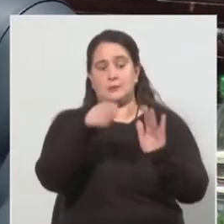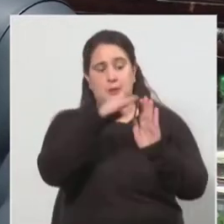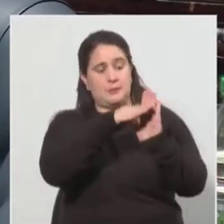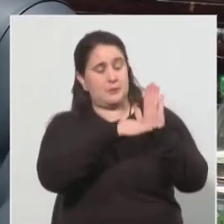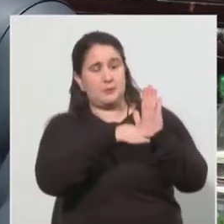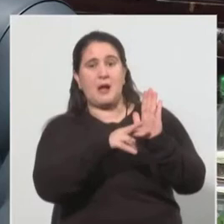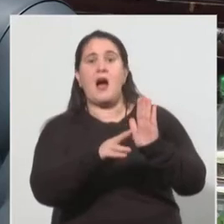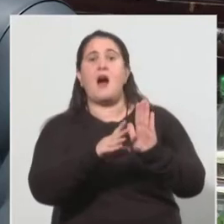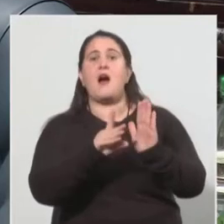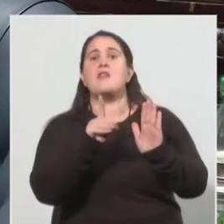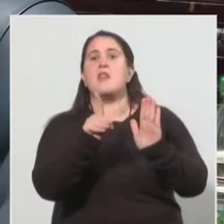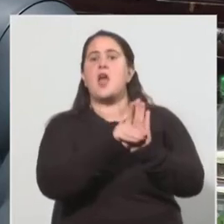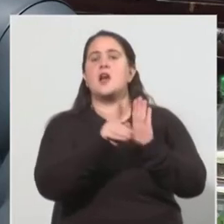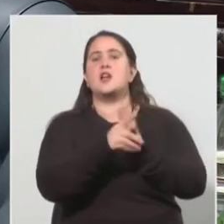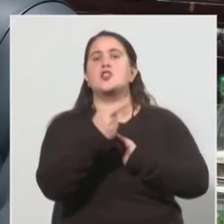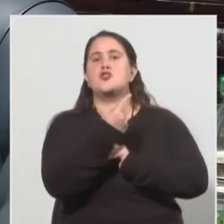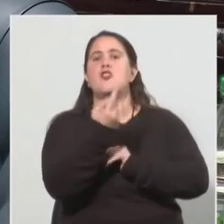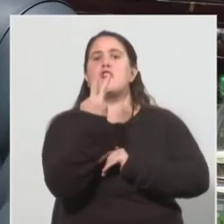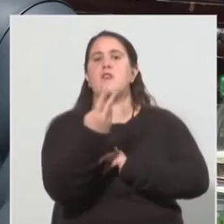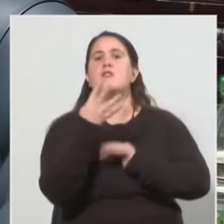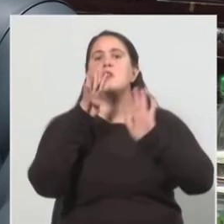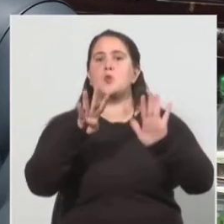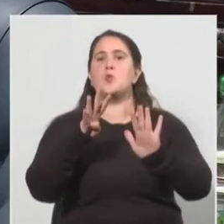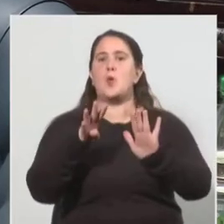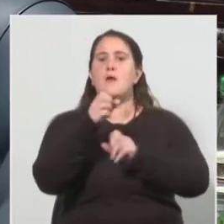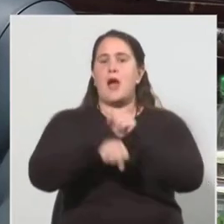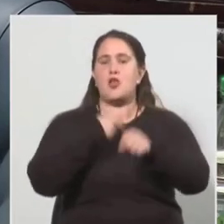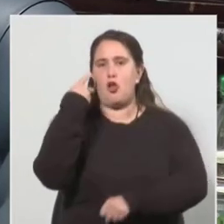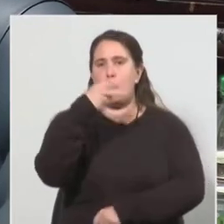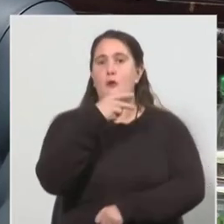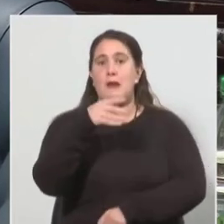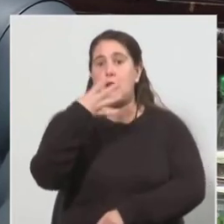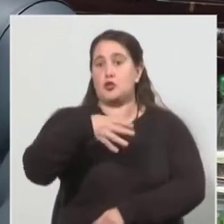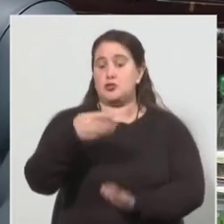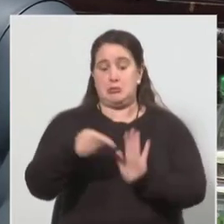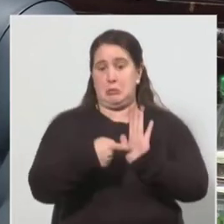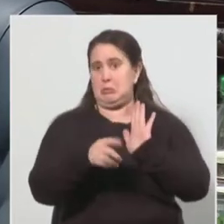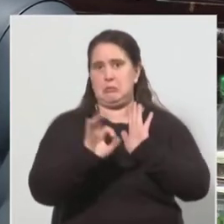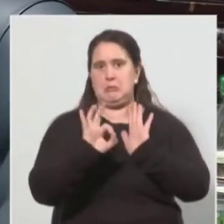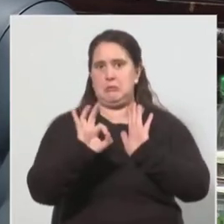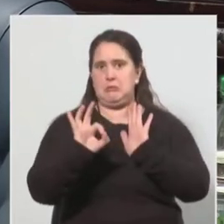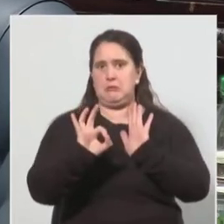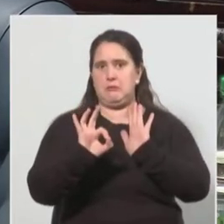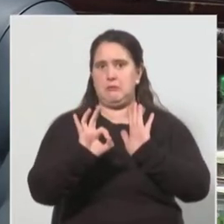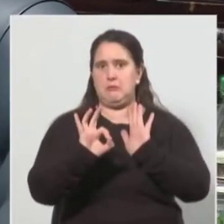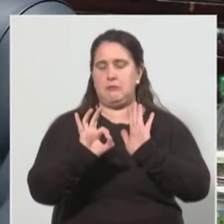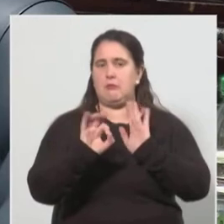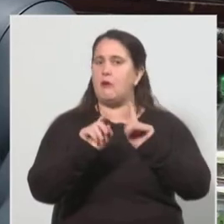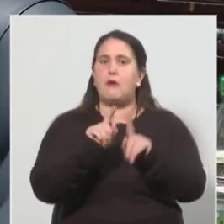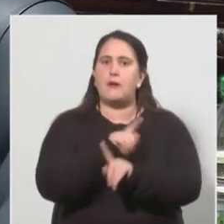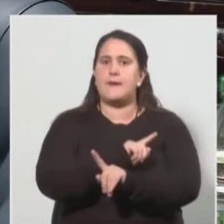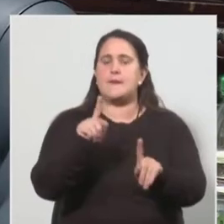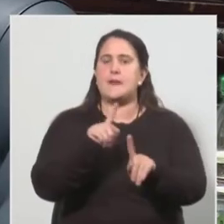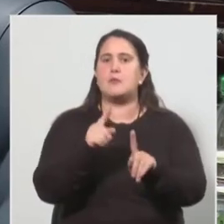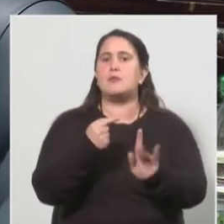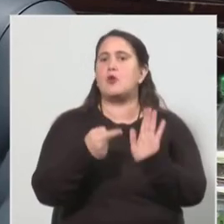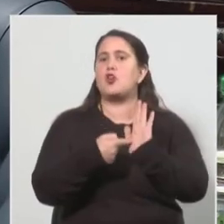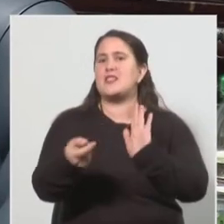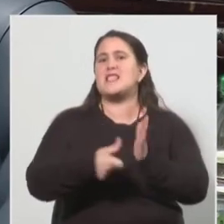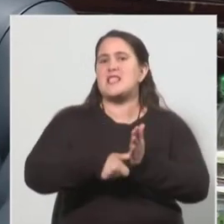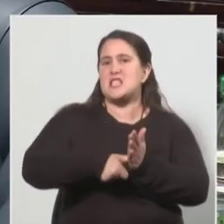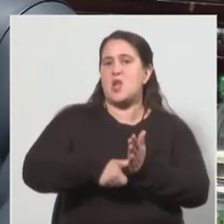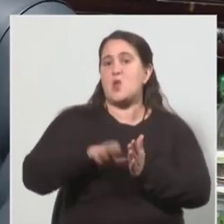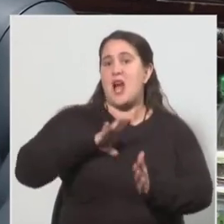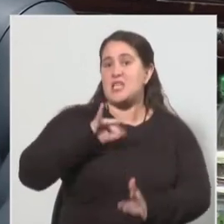decreto 129 del 2014, al que tanto se ciñen, ni se consigna si tenía cédula